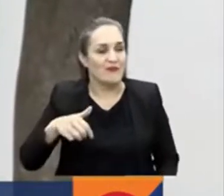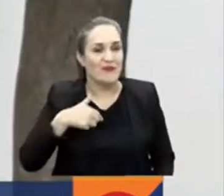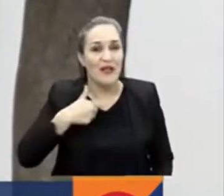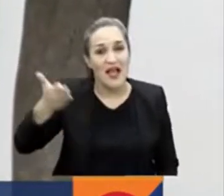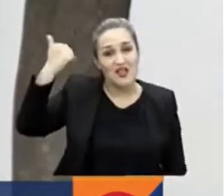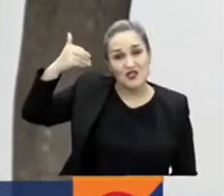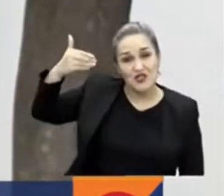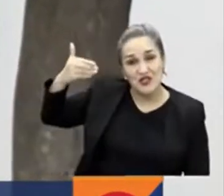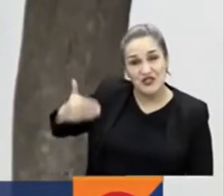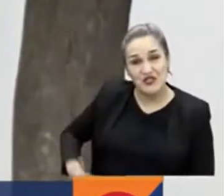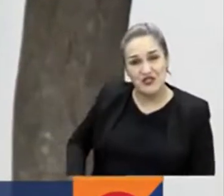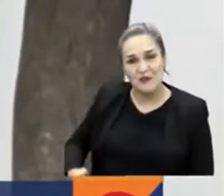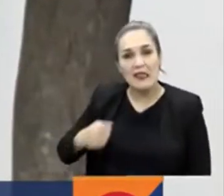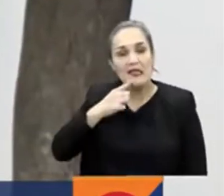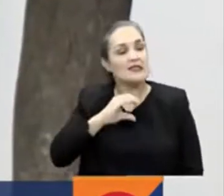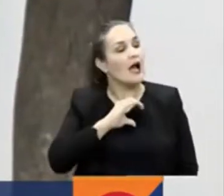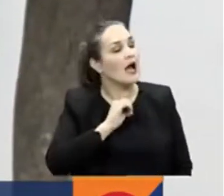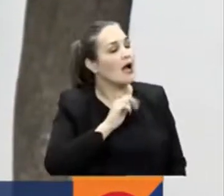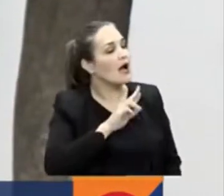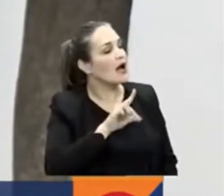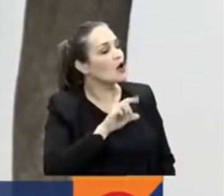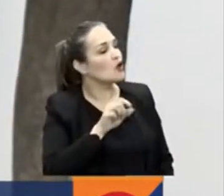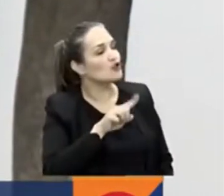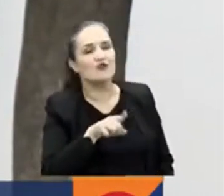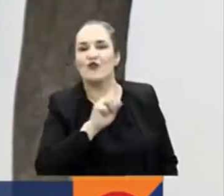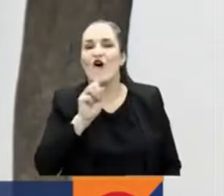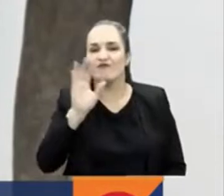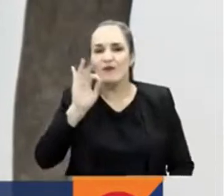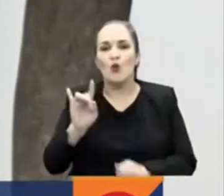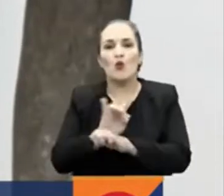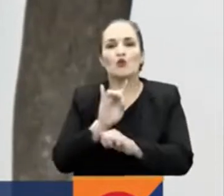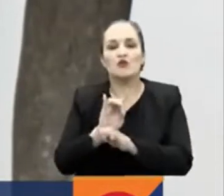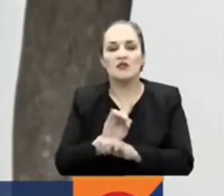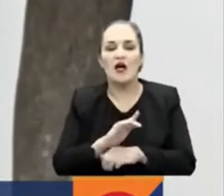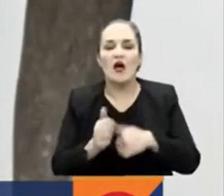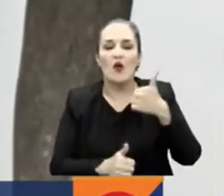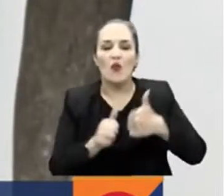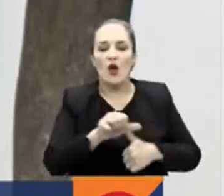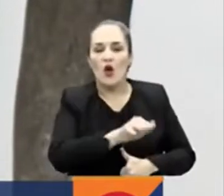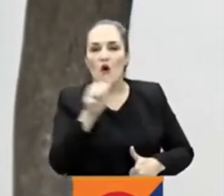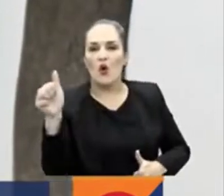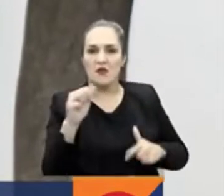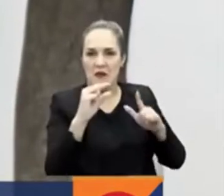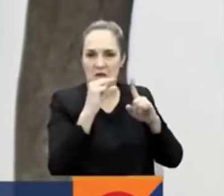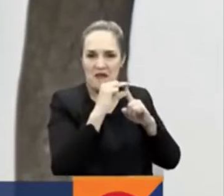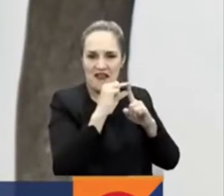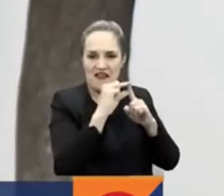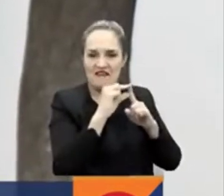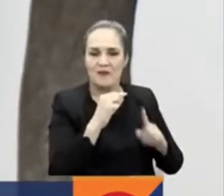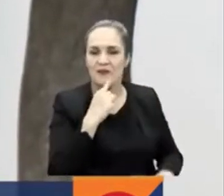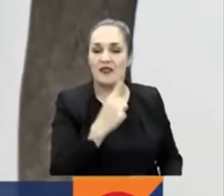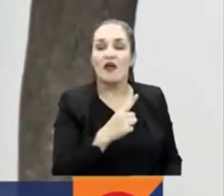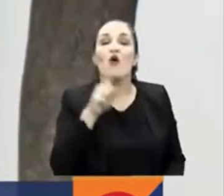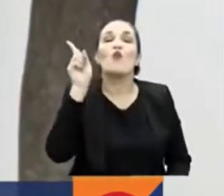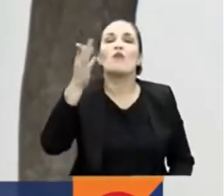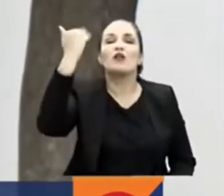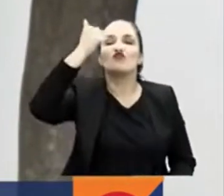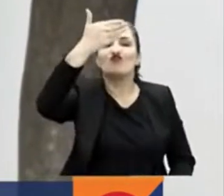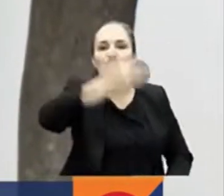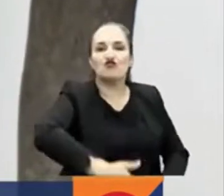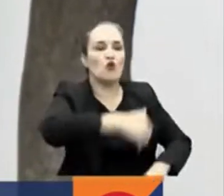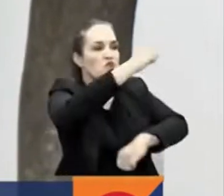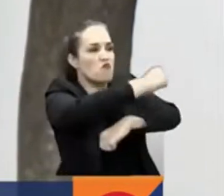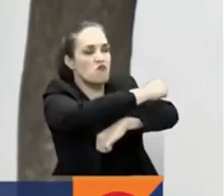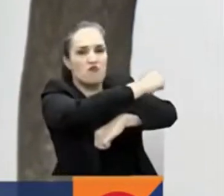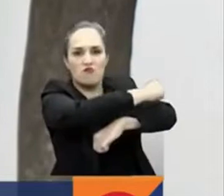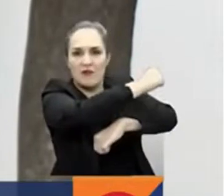niño, hace mucho tiempo, jugábamos en la calle y quebramos un vidrio de un ventanal, nos